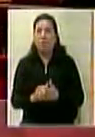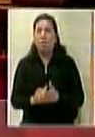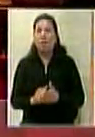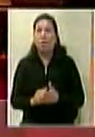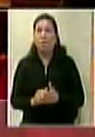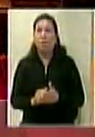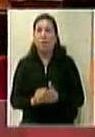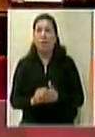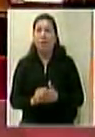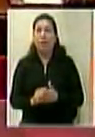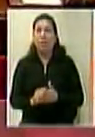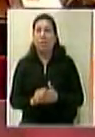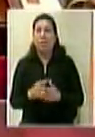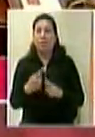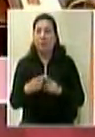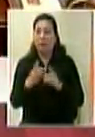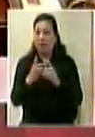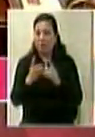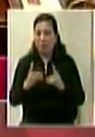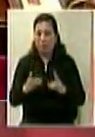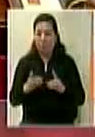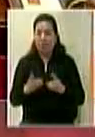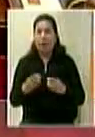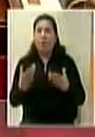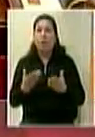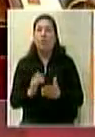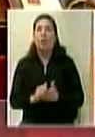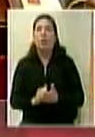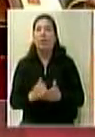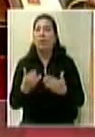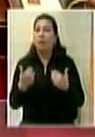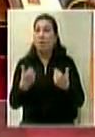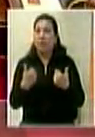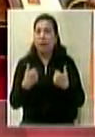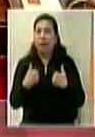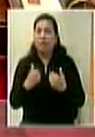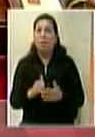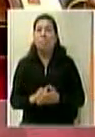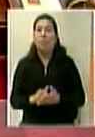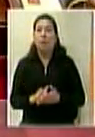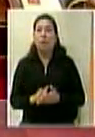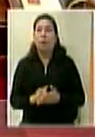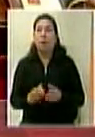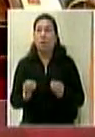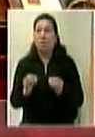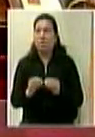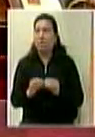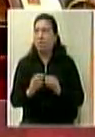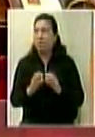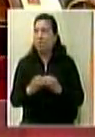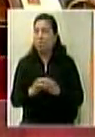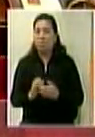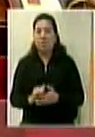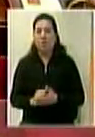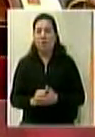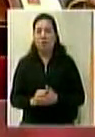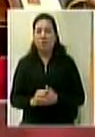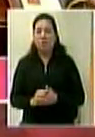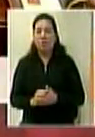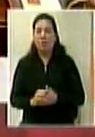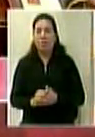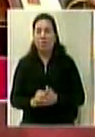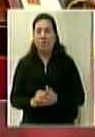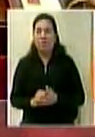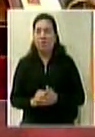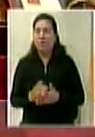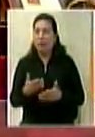de los departamentos donde tengamos los congresistas en el grupo. Y antes